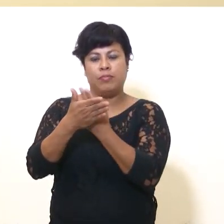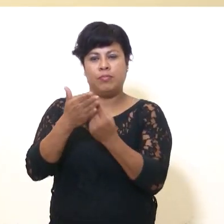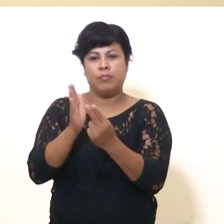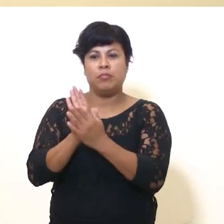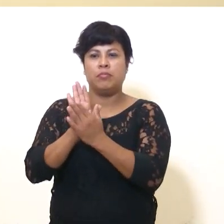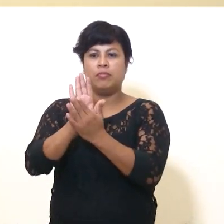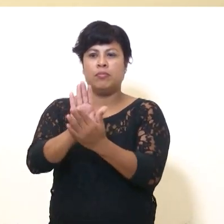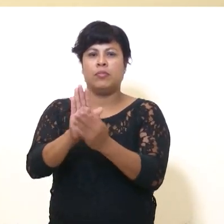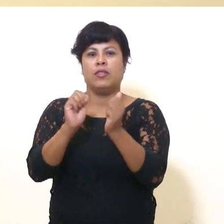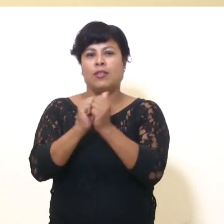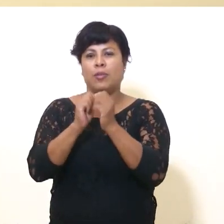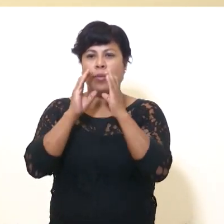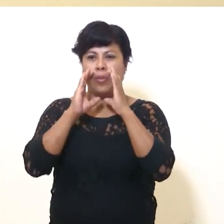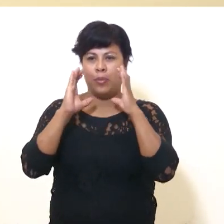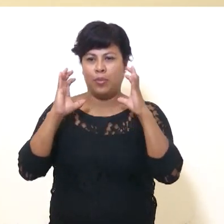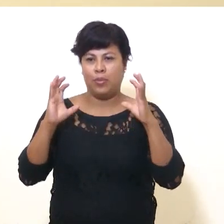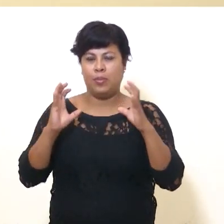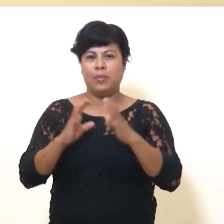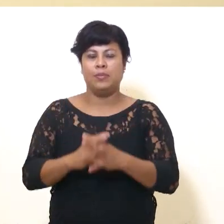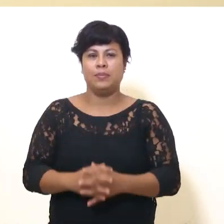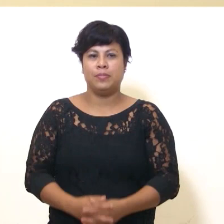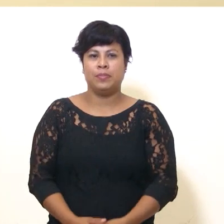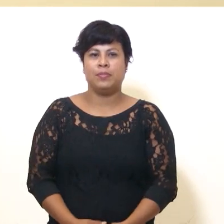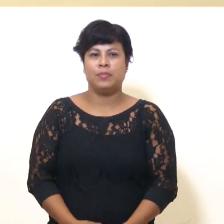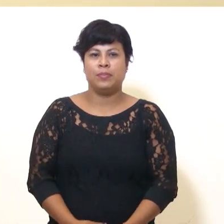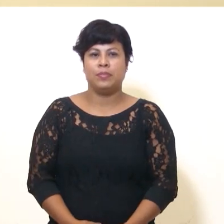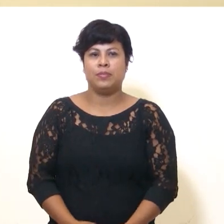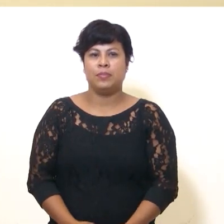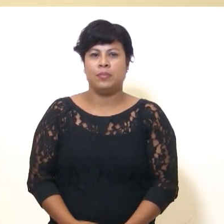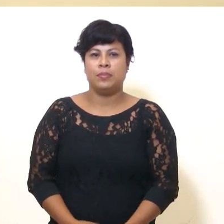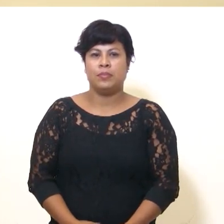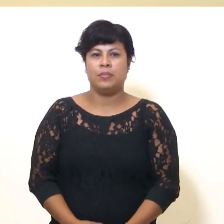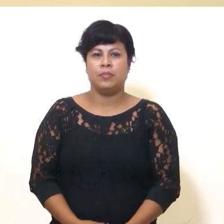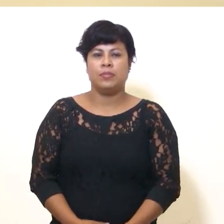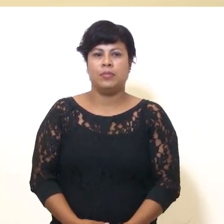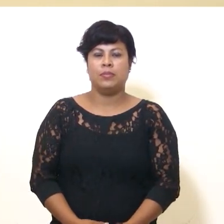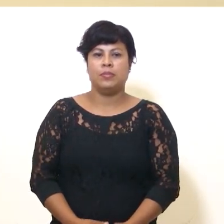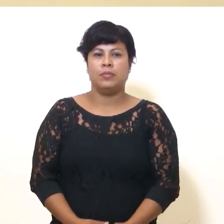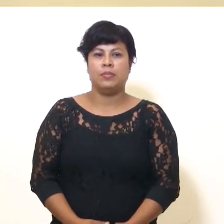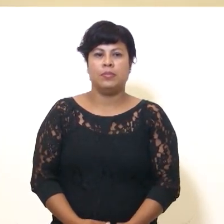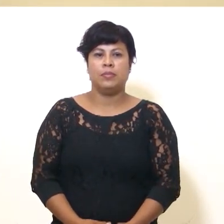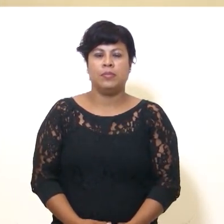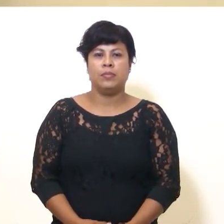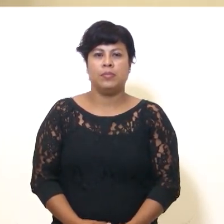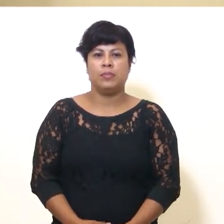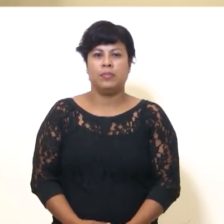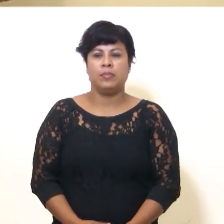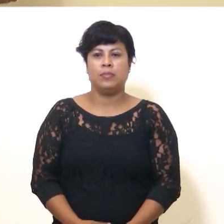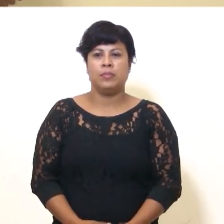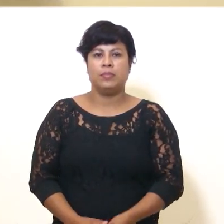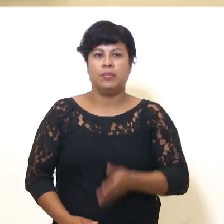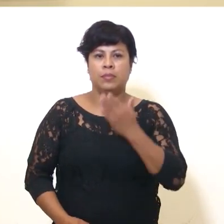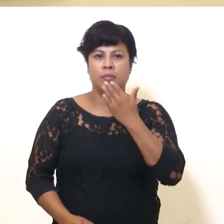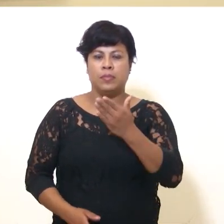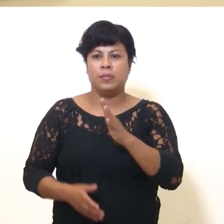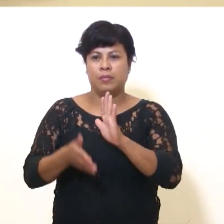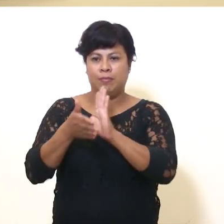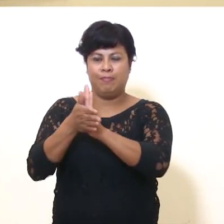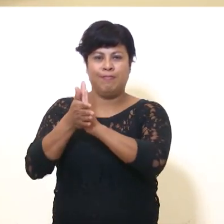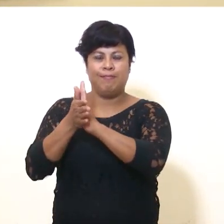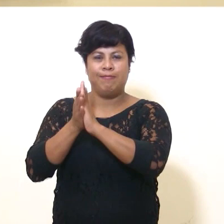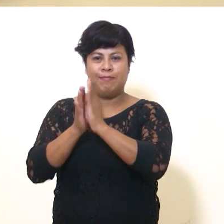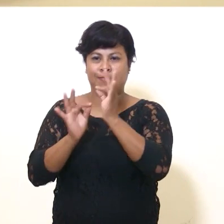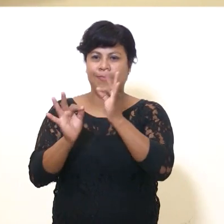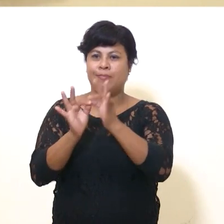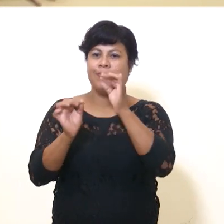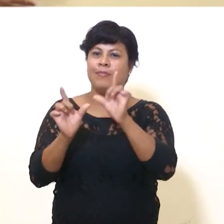laminita con globitos. ¿Ves? ¿Ok? Vamos, vamos,